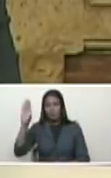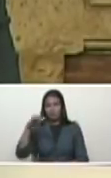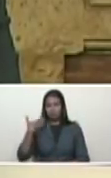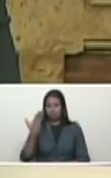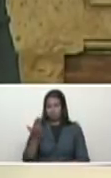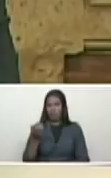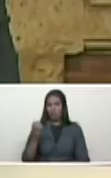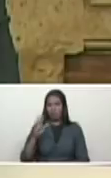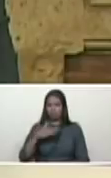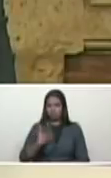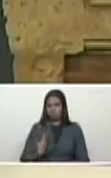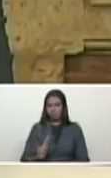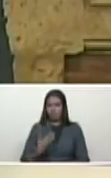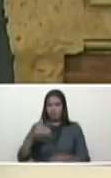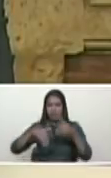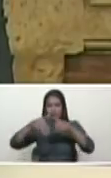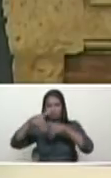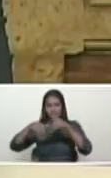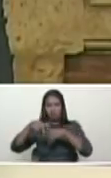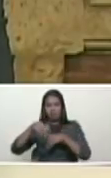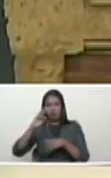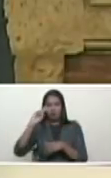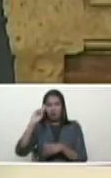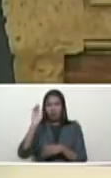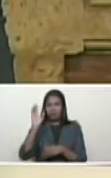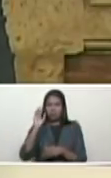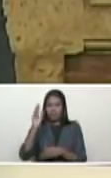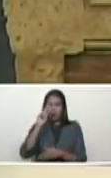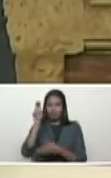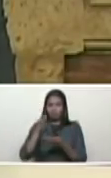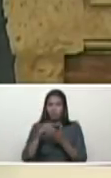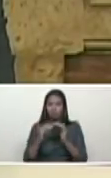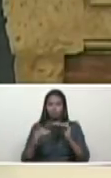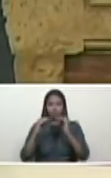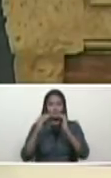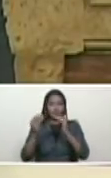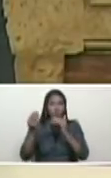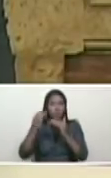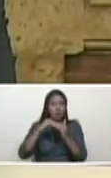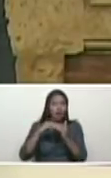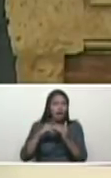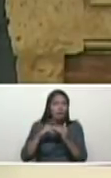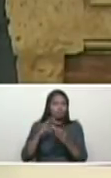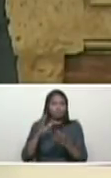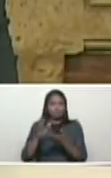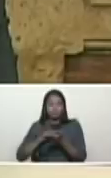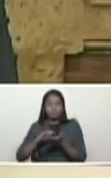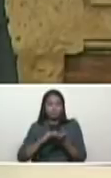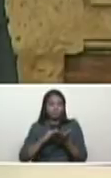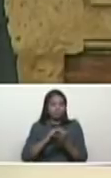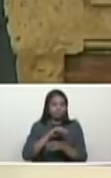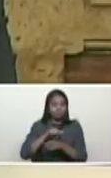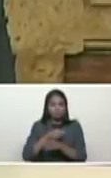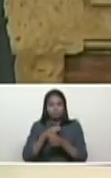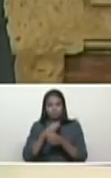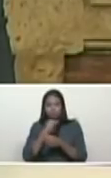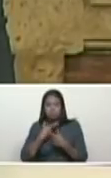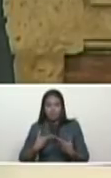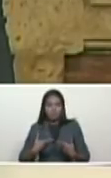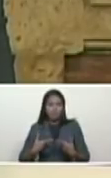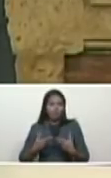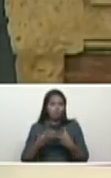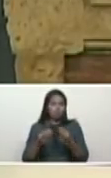de la asamblea nacional para estabilizarse más para recuperar el tiempo perdido para